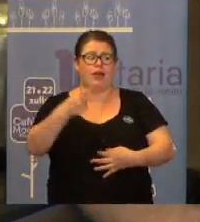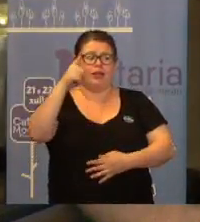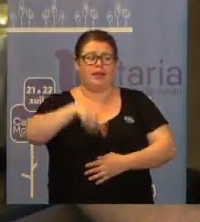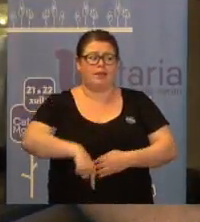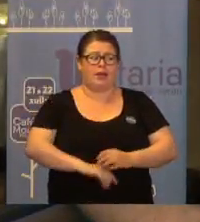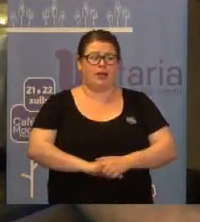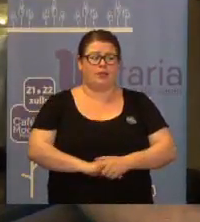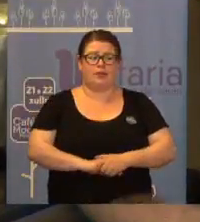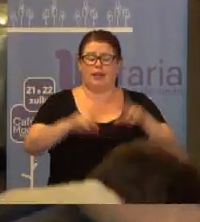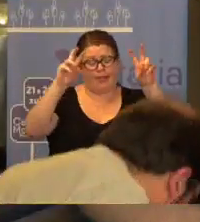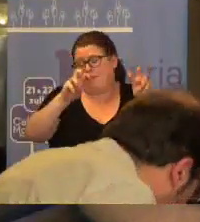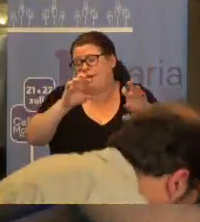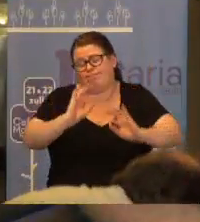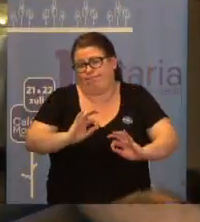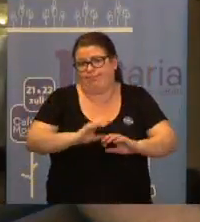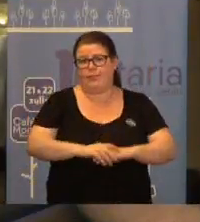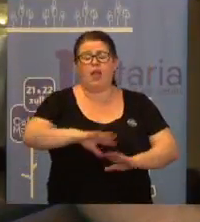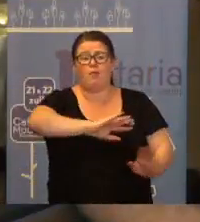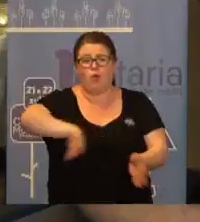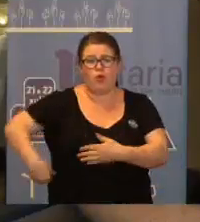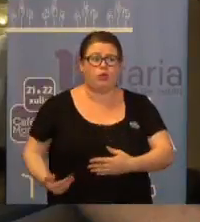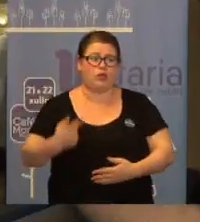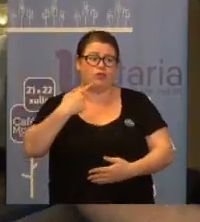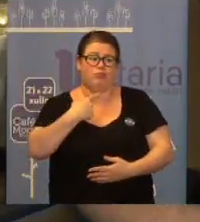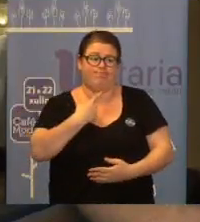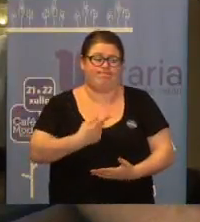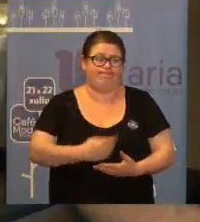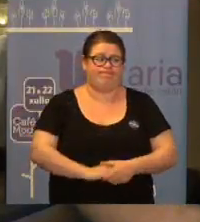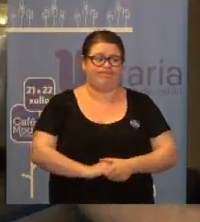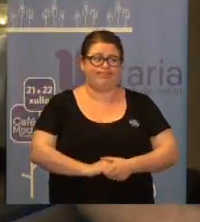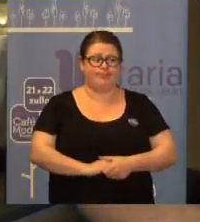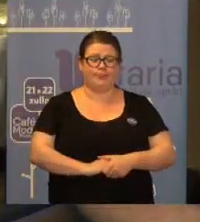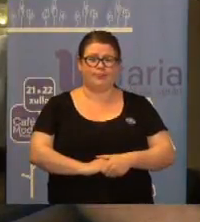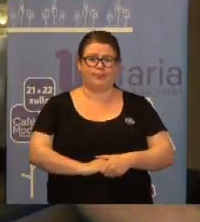que estábamos falando. E por último, e remato,